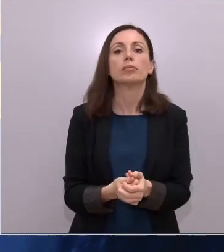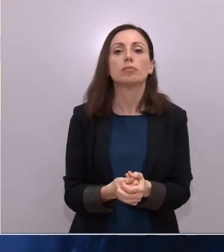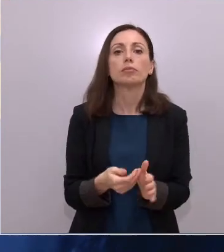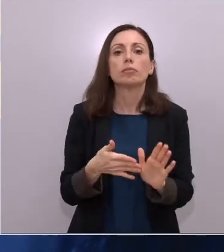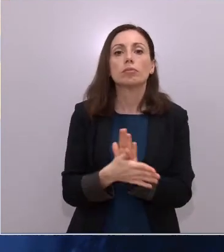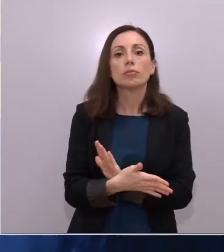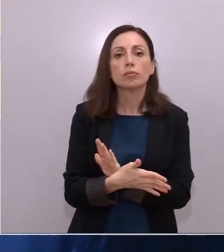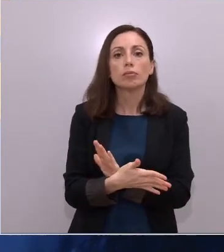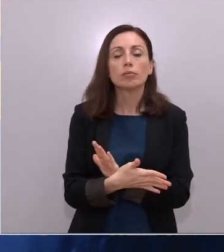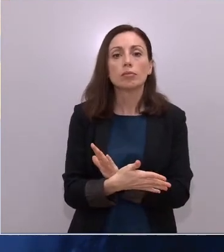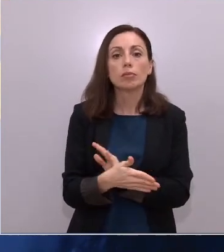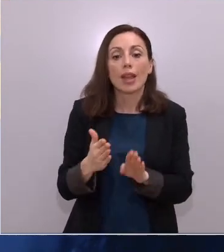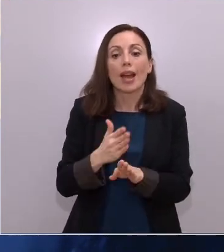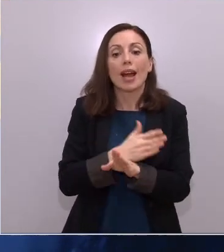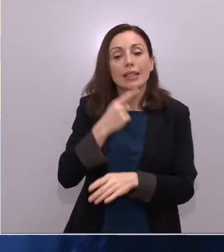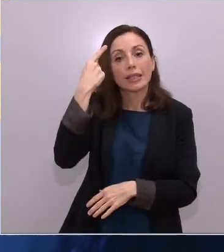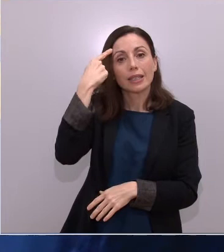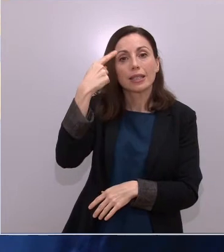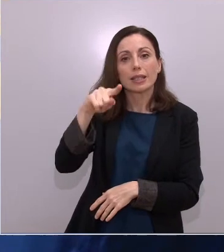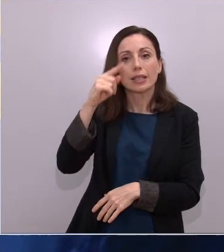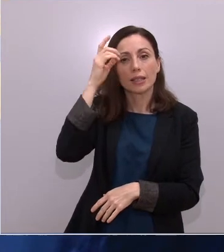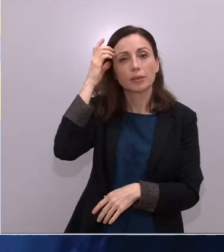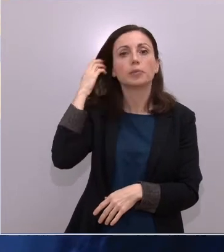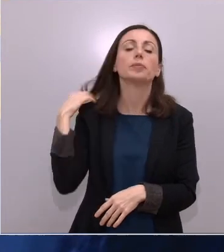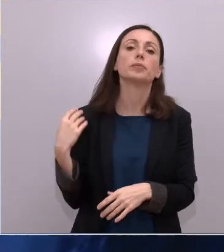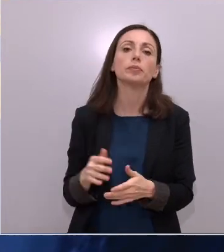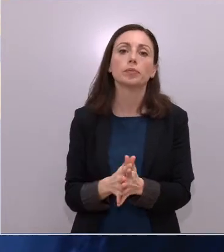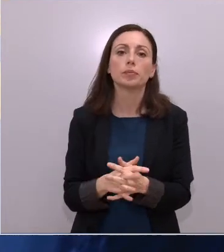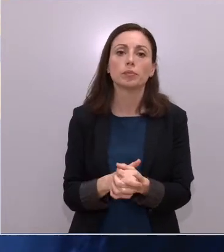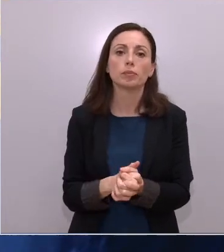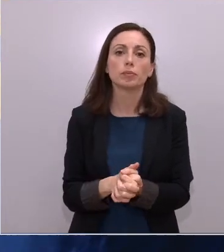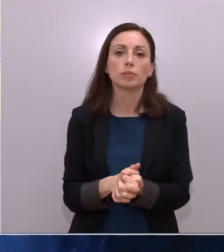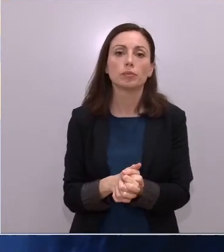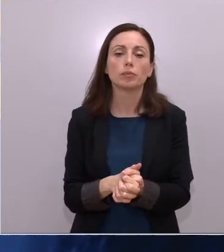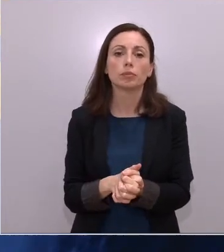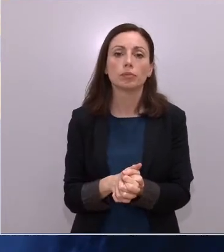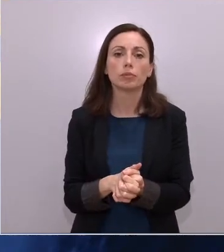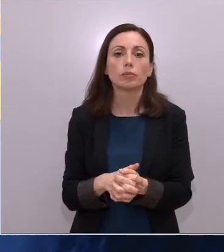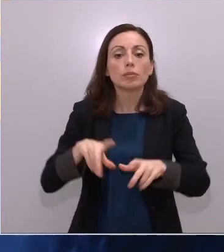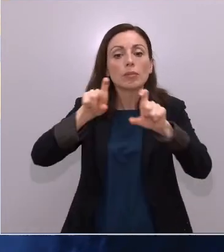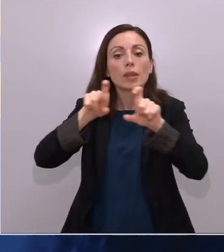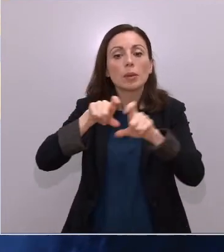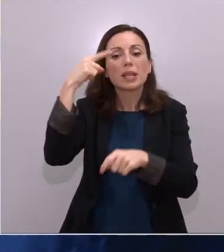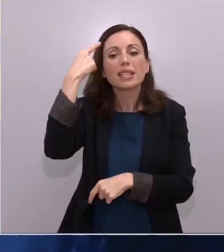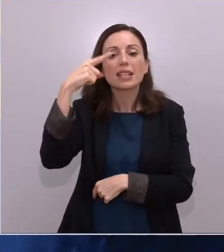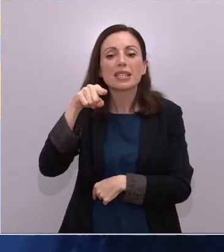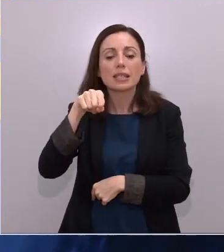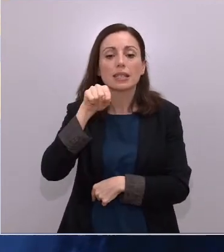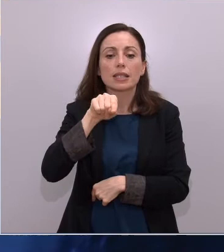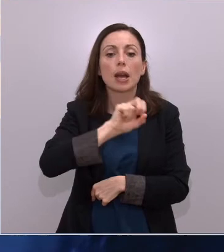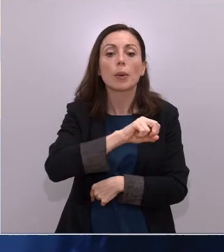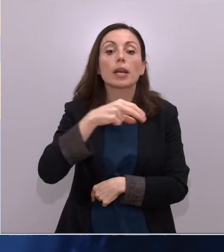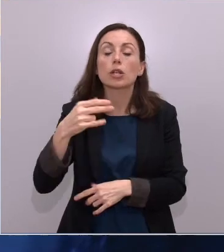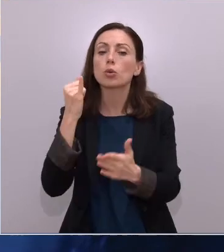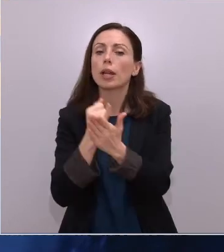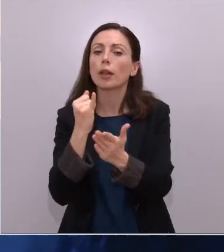tome la medida siempre que tenga conocimiento de salud de que se está haciendo así y de que luego la empresa también sea consciente de lo que significa el resultado de un